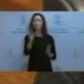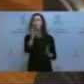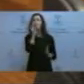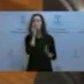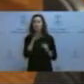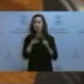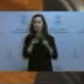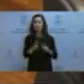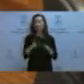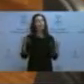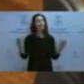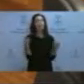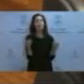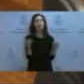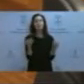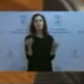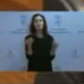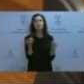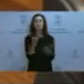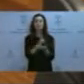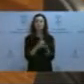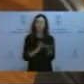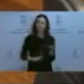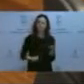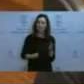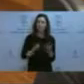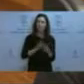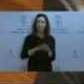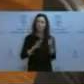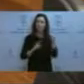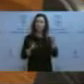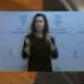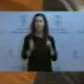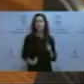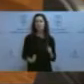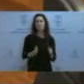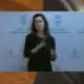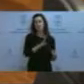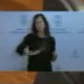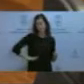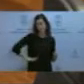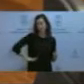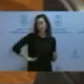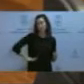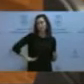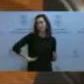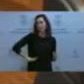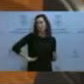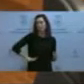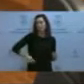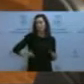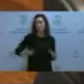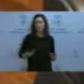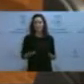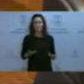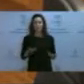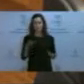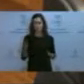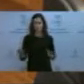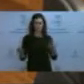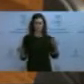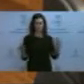Es decir, no se han formulado los escritos de calificación provisional, en los que las partes fijen